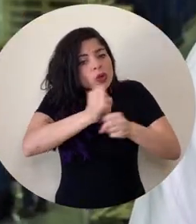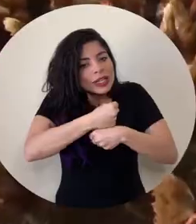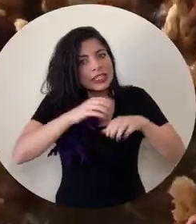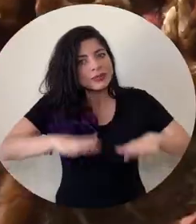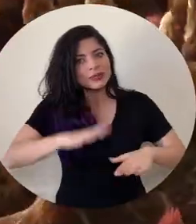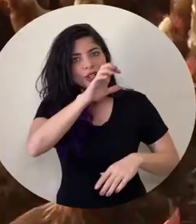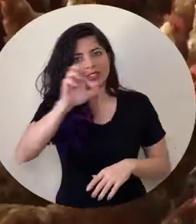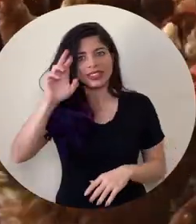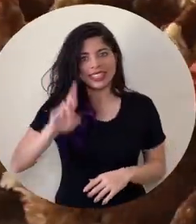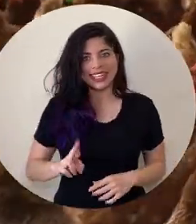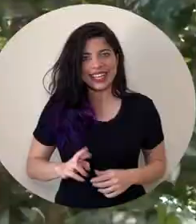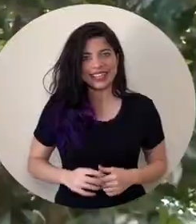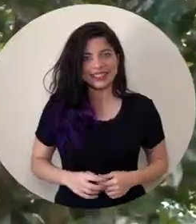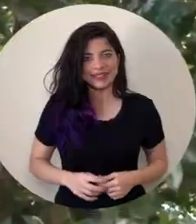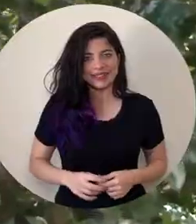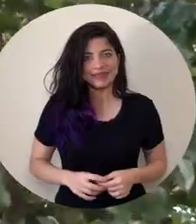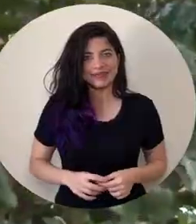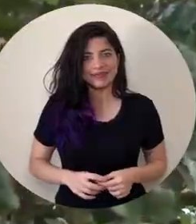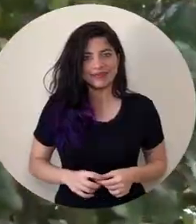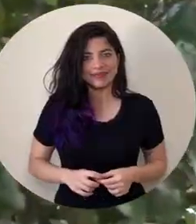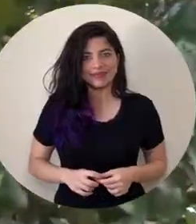Costa Rica.